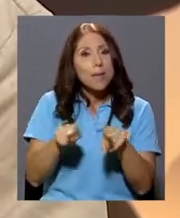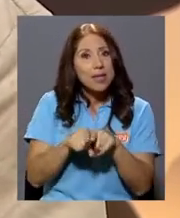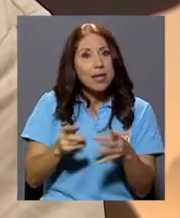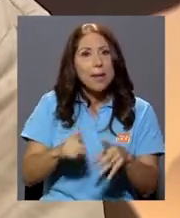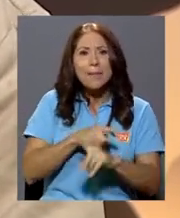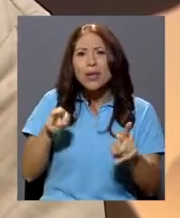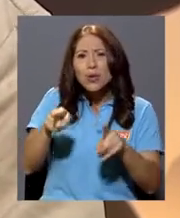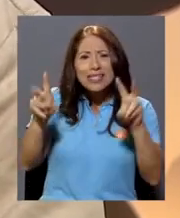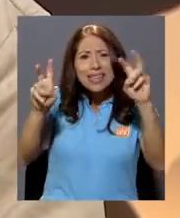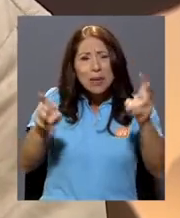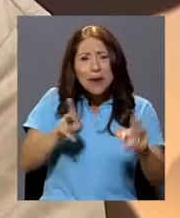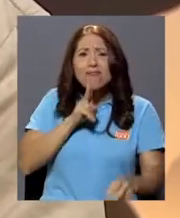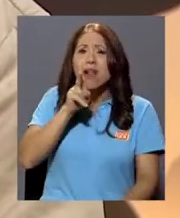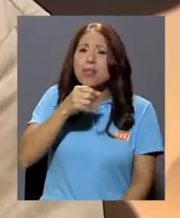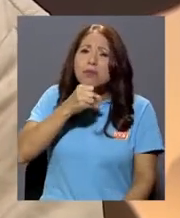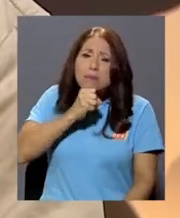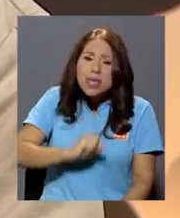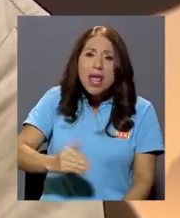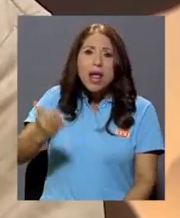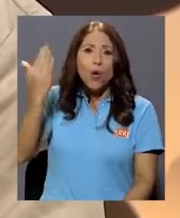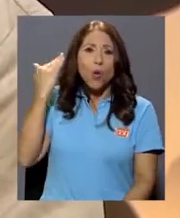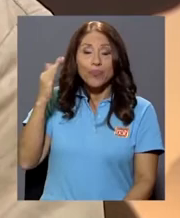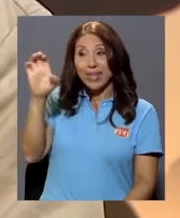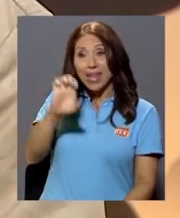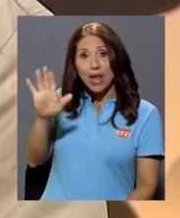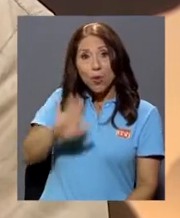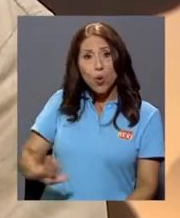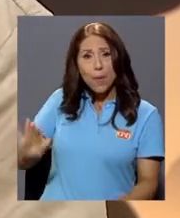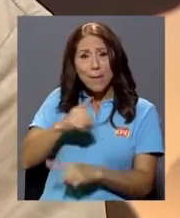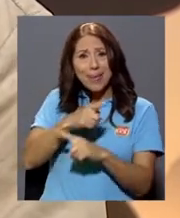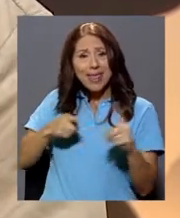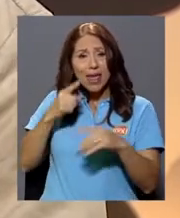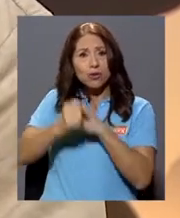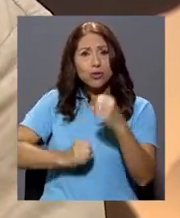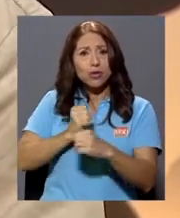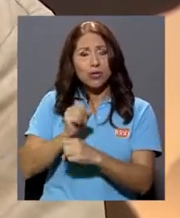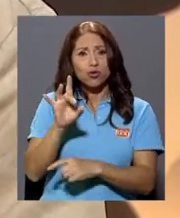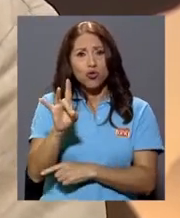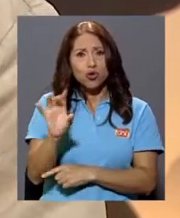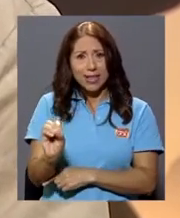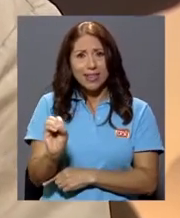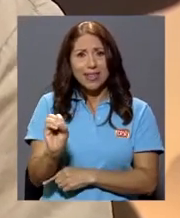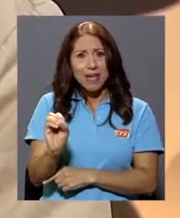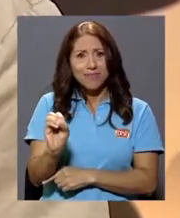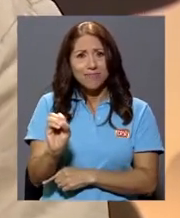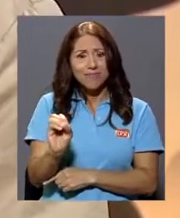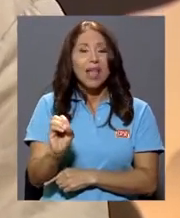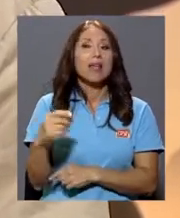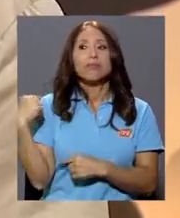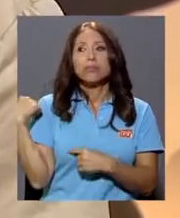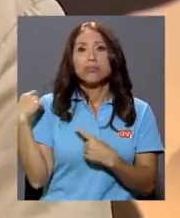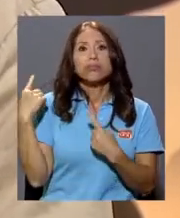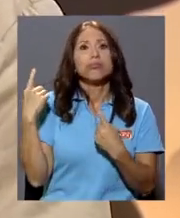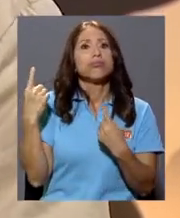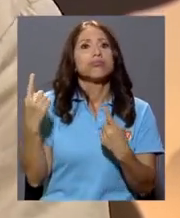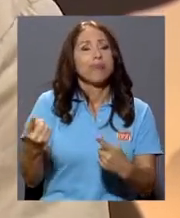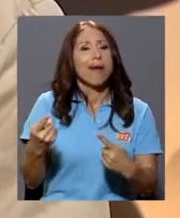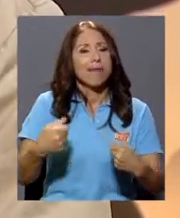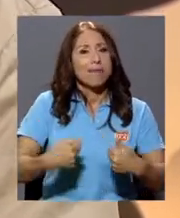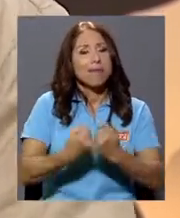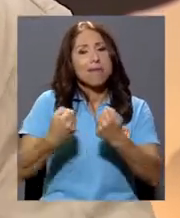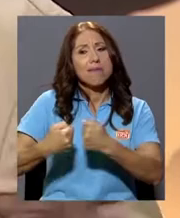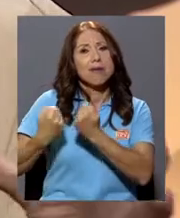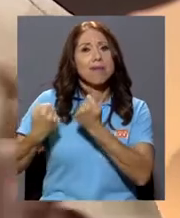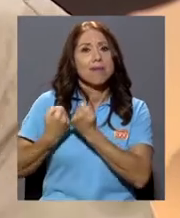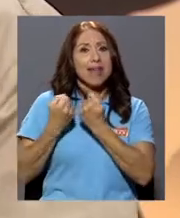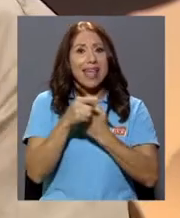tema viejo este ya. O sea, en Europa desde mediados de los años 80 venimos de alguna forma afrontando este tema